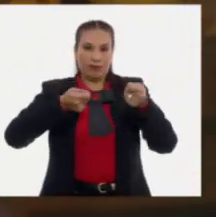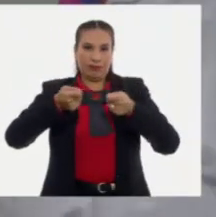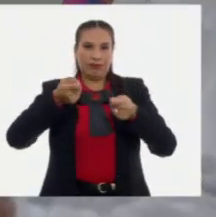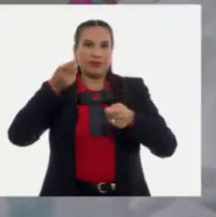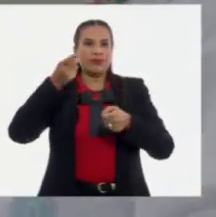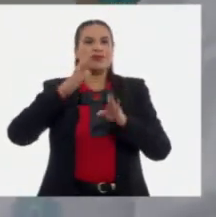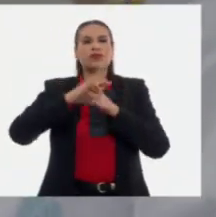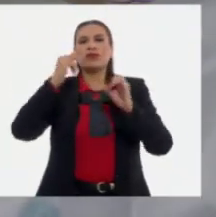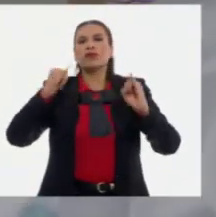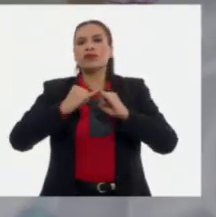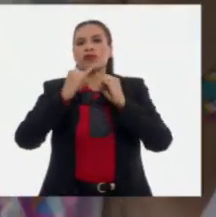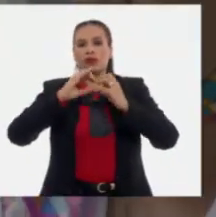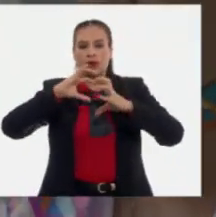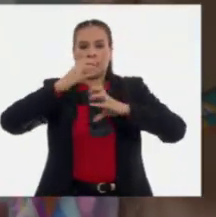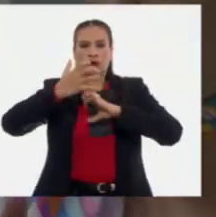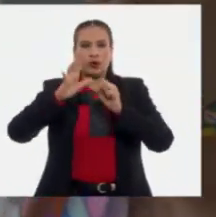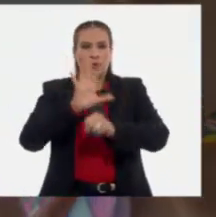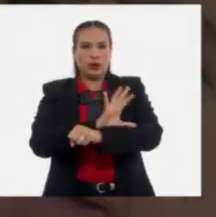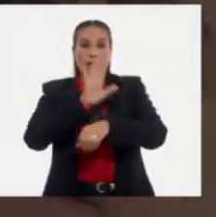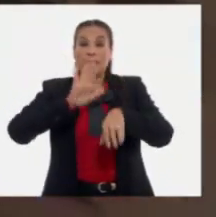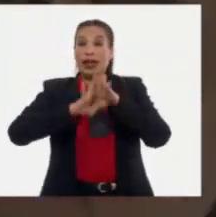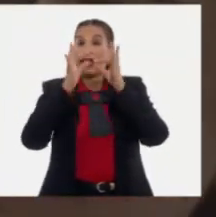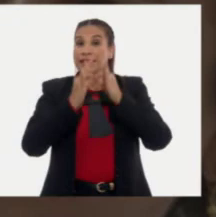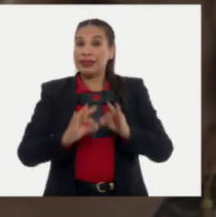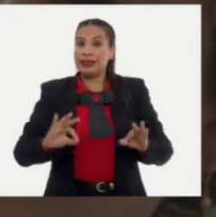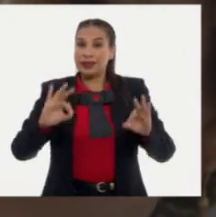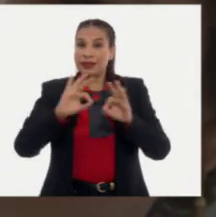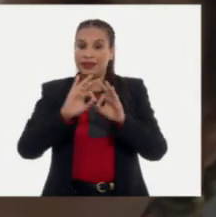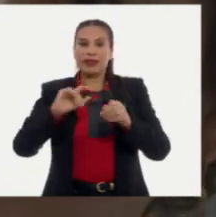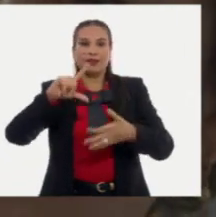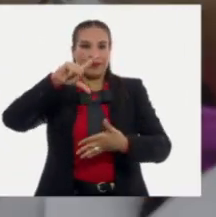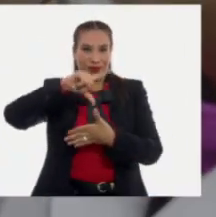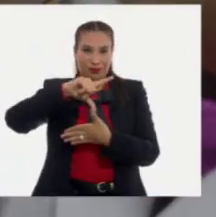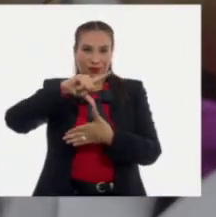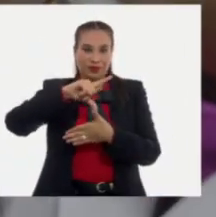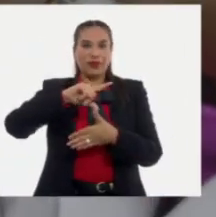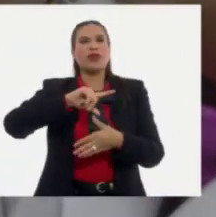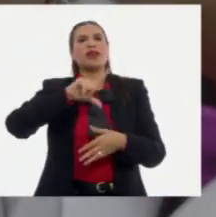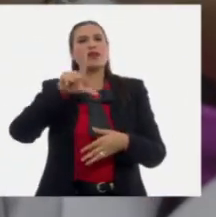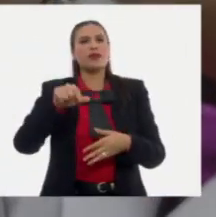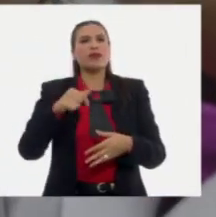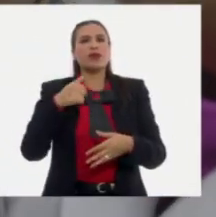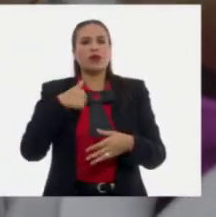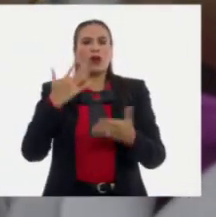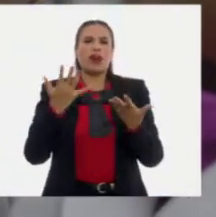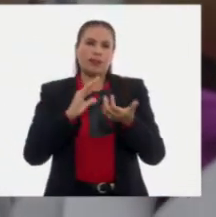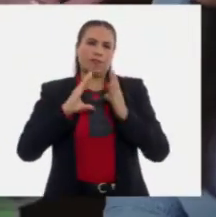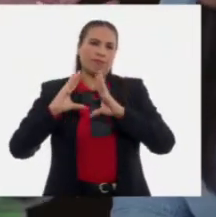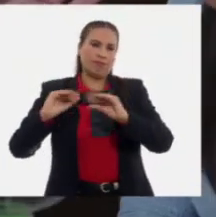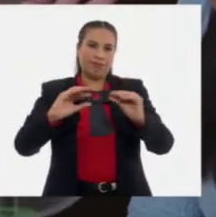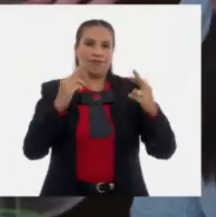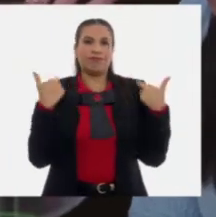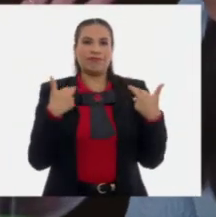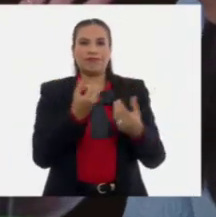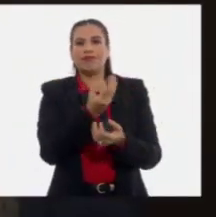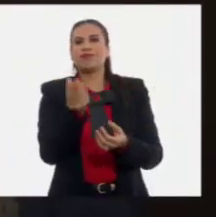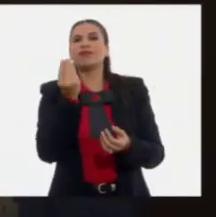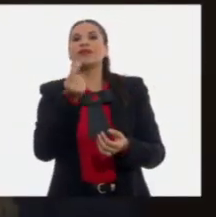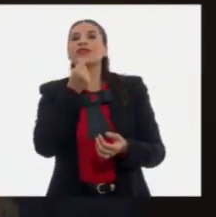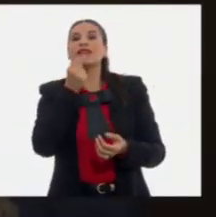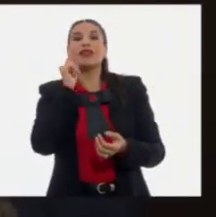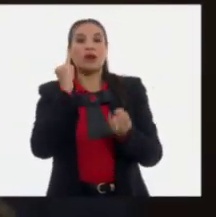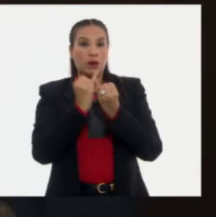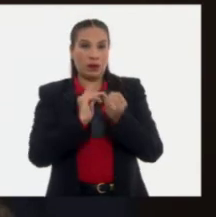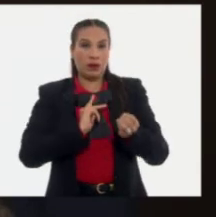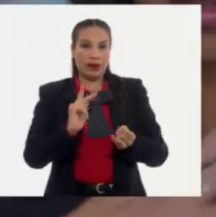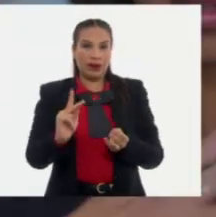los institutos nucleares más importantes de Latinoamérica. Además de convertirme en mentora de muchas niñas que, como